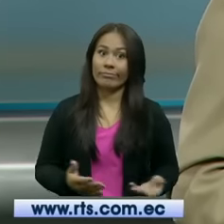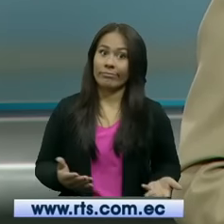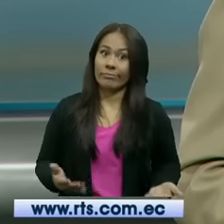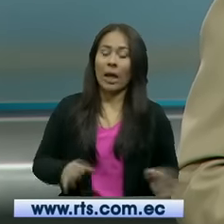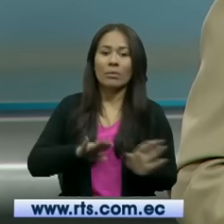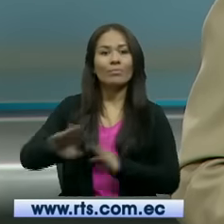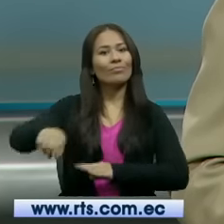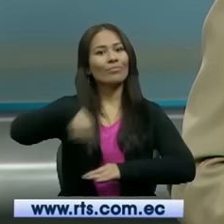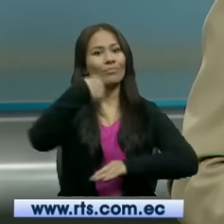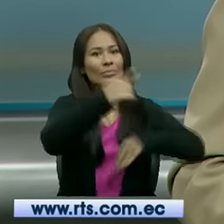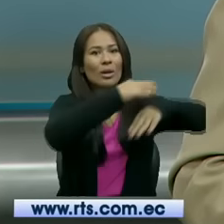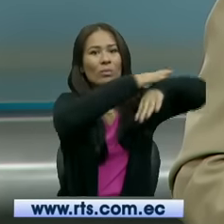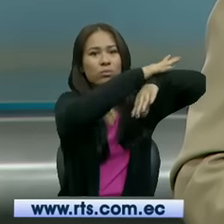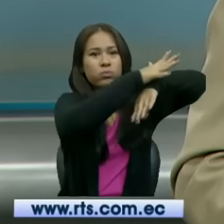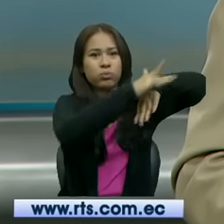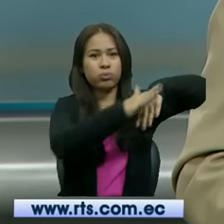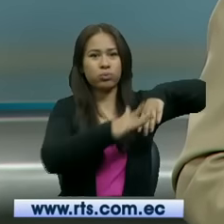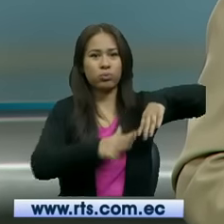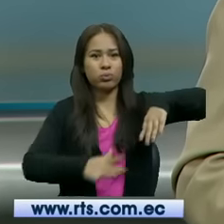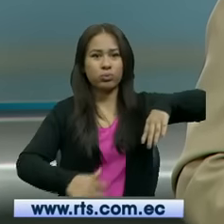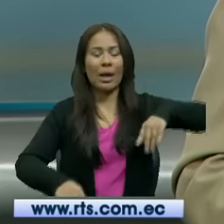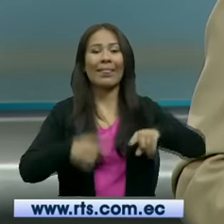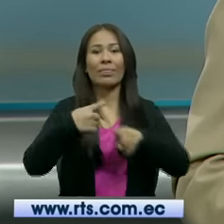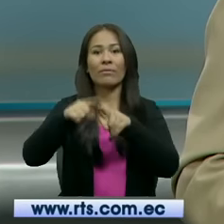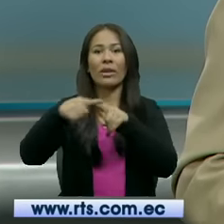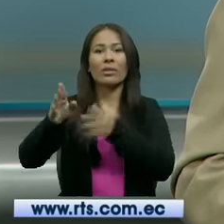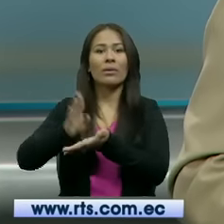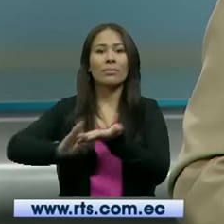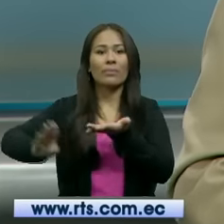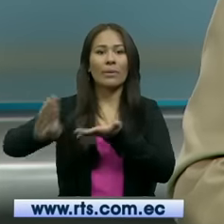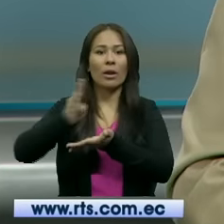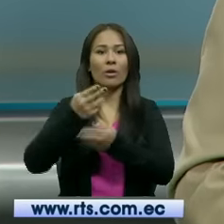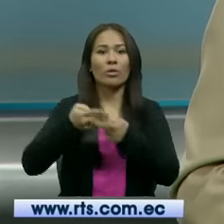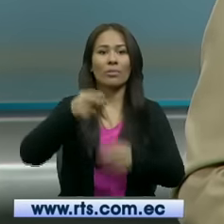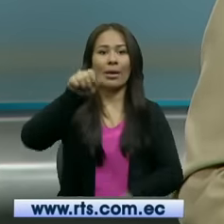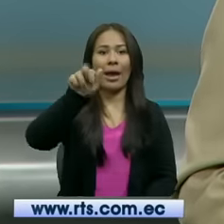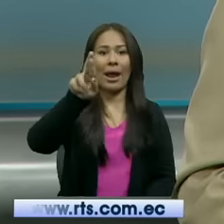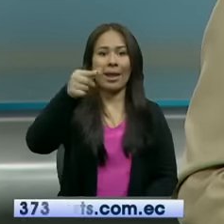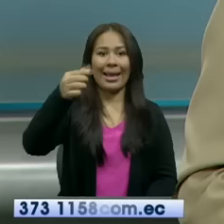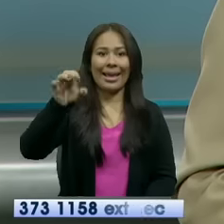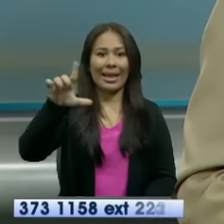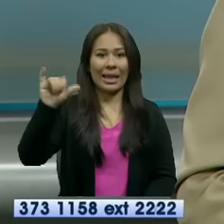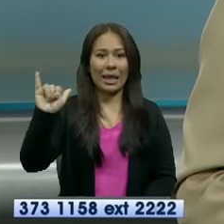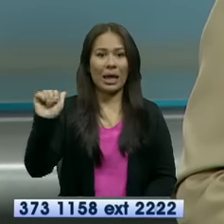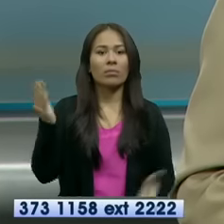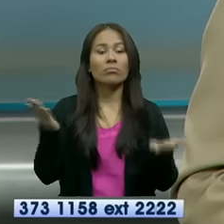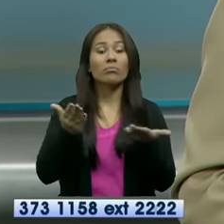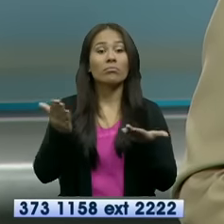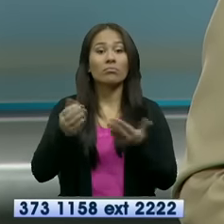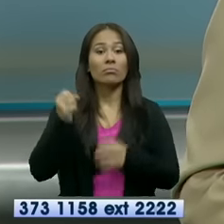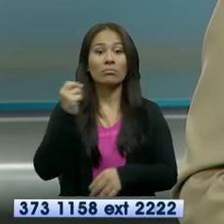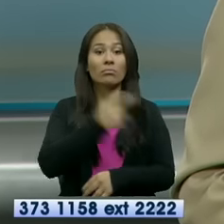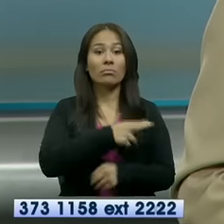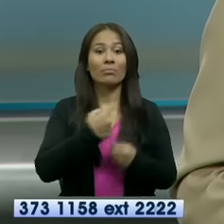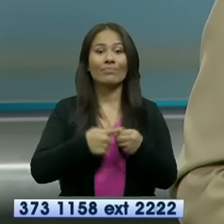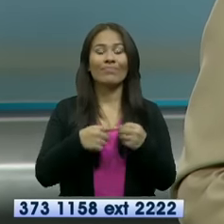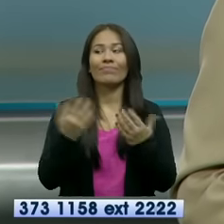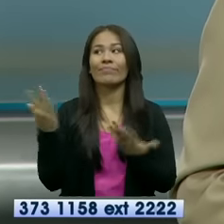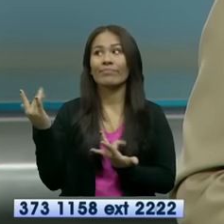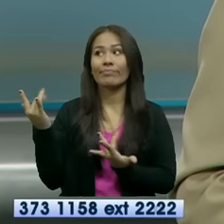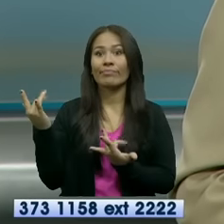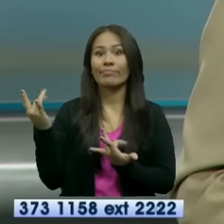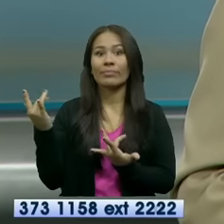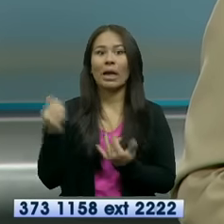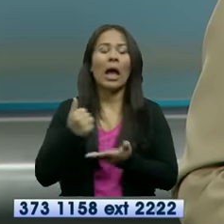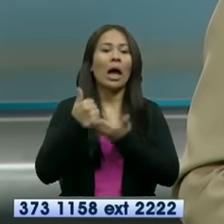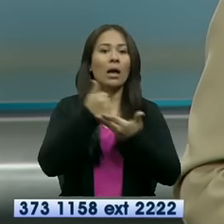Un derrumbe en la ruta que dirige a varios barrios de la Argelia Media en el sur de Quito obstaculizó el tránsito vehicular. Con la ayuda de